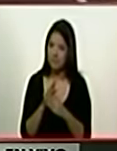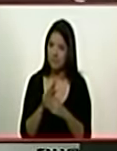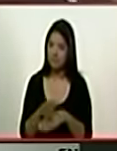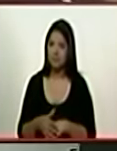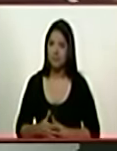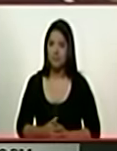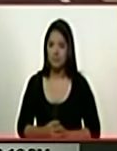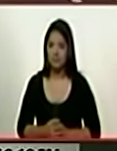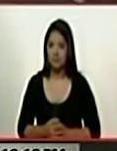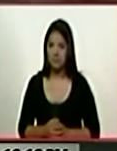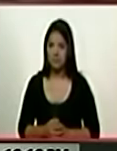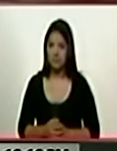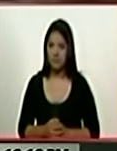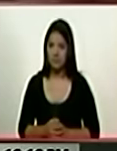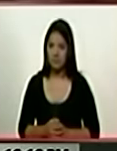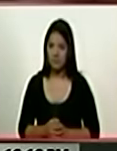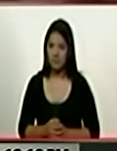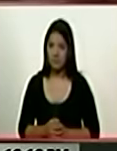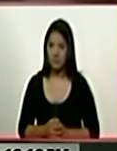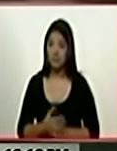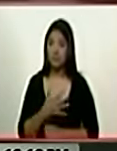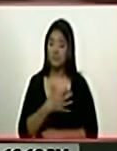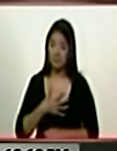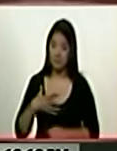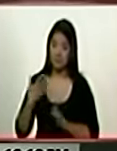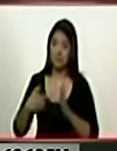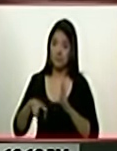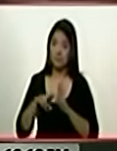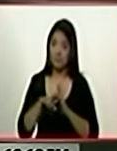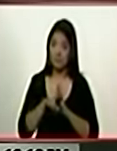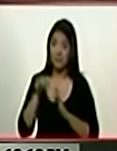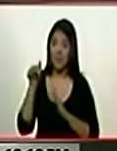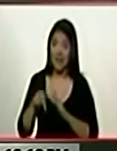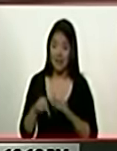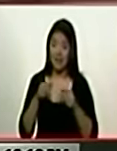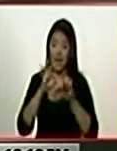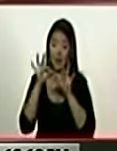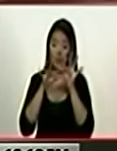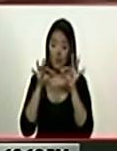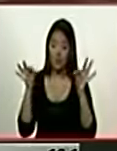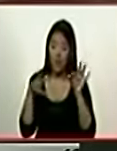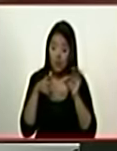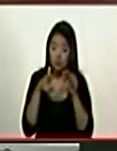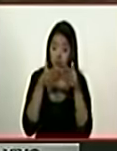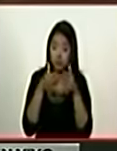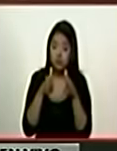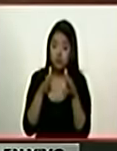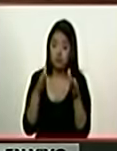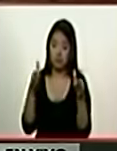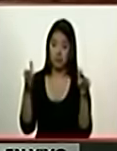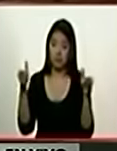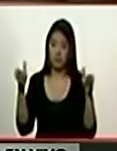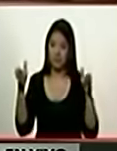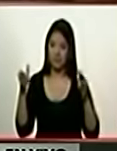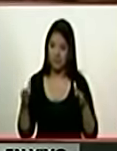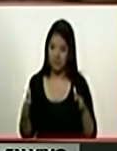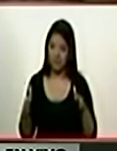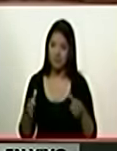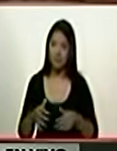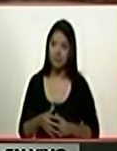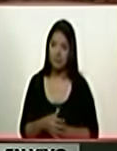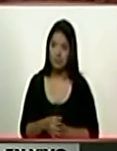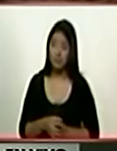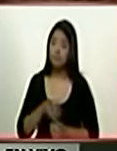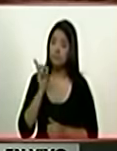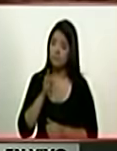Quiero significar que además de esta inauguración que favorece abiertamente a la Cota 1000, también se va a